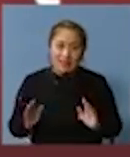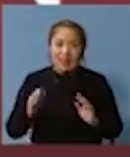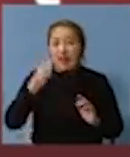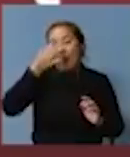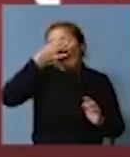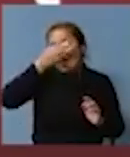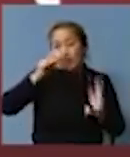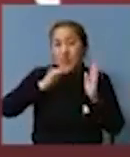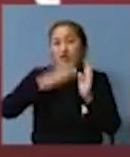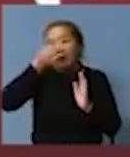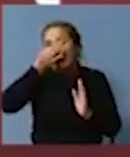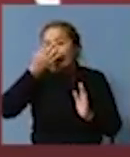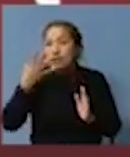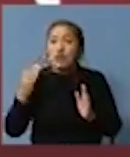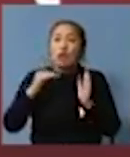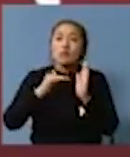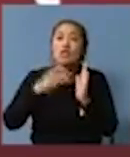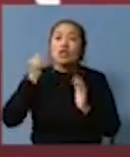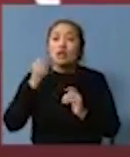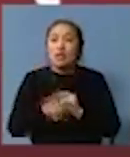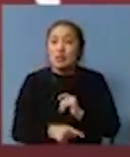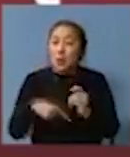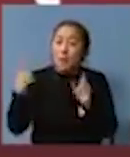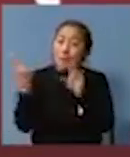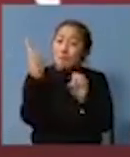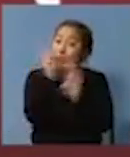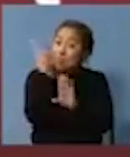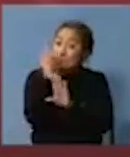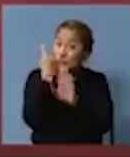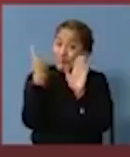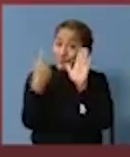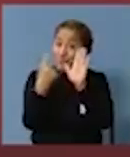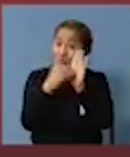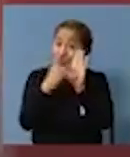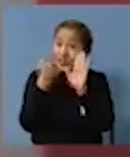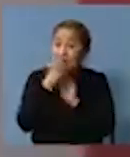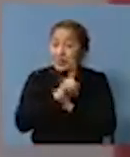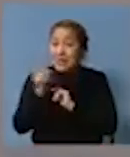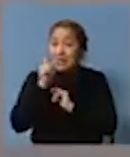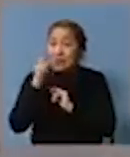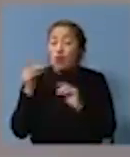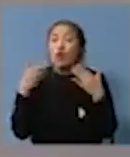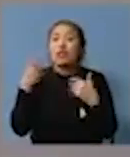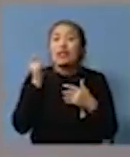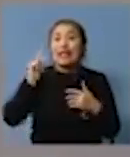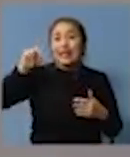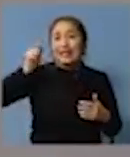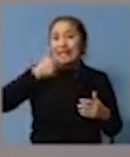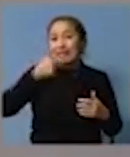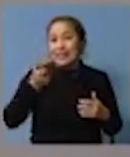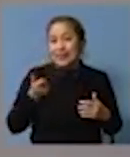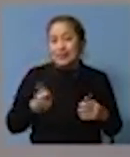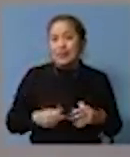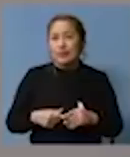20 millones, entre 20 y 25 millones. Para integrar la lista. En primer lugar, para integrar la lista. Y en ese momento estábamos cerrando con Casas.